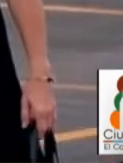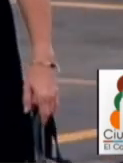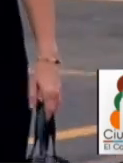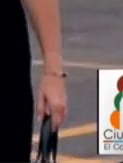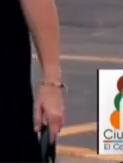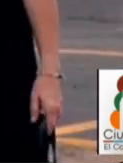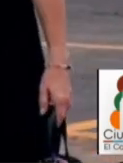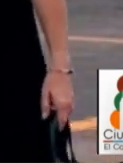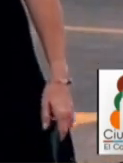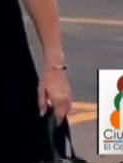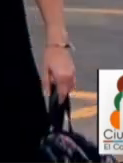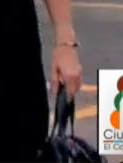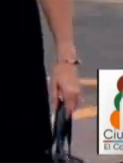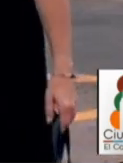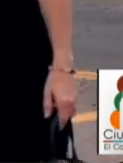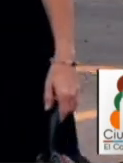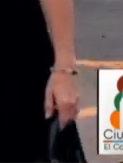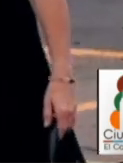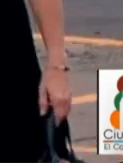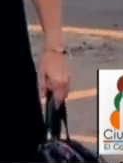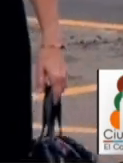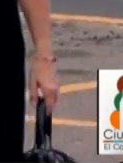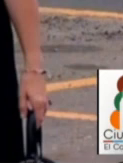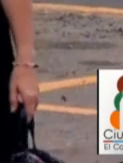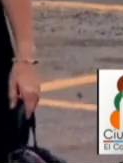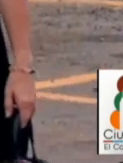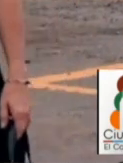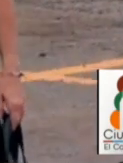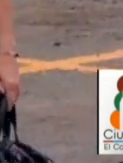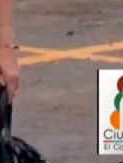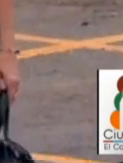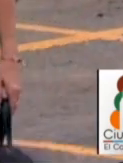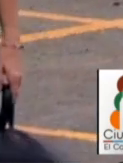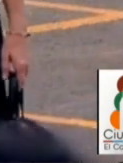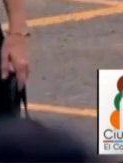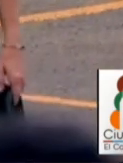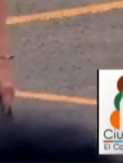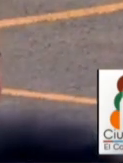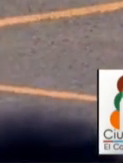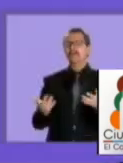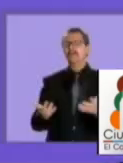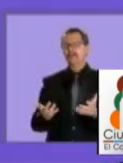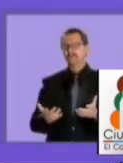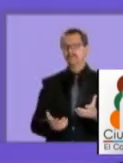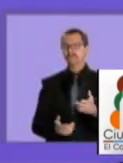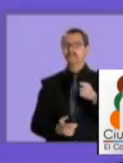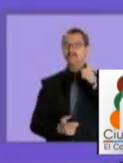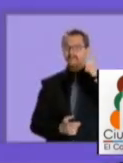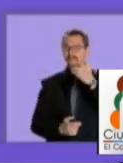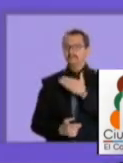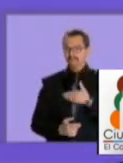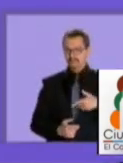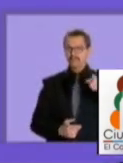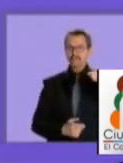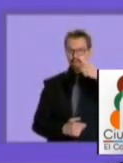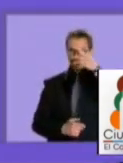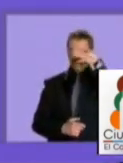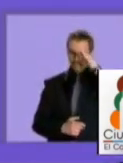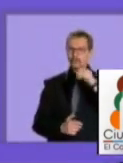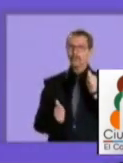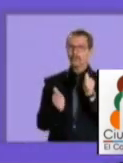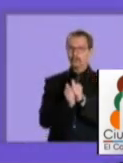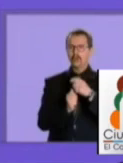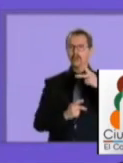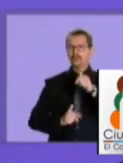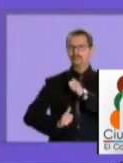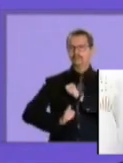planeta, el replanteamiento de nuestra relación con las grandes economías emergentes como China, India y Sudáfrica,